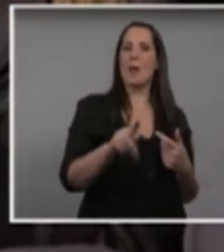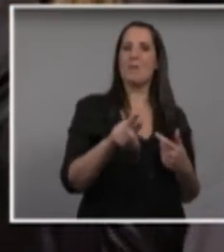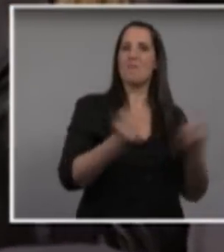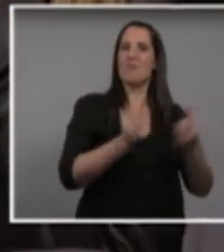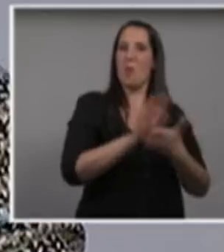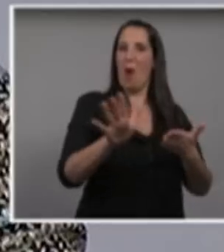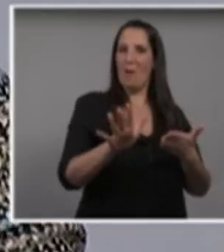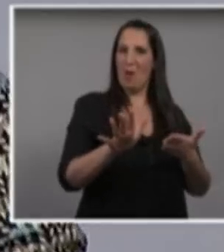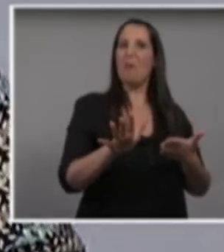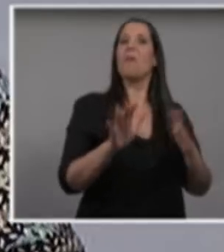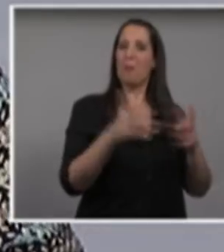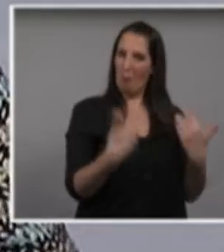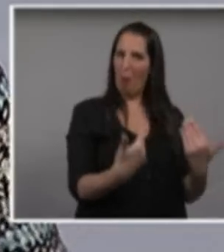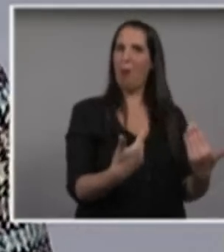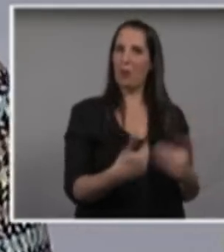Pero yo no quiero